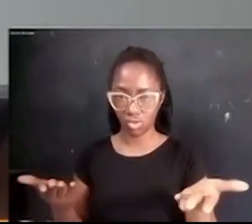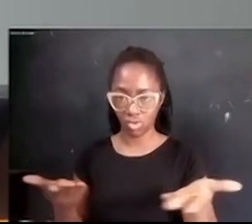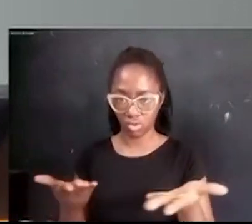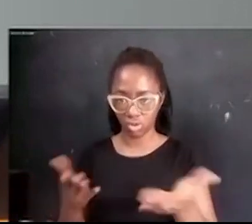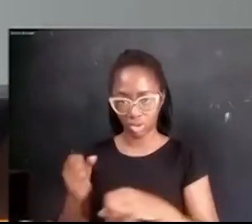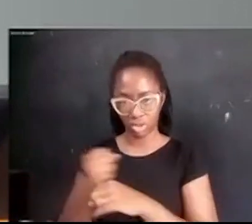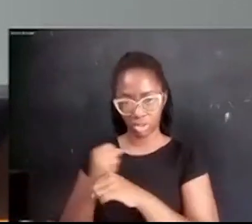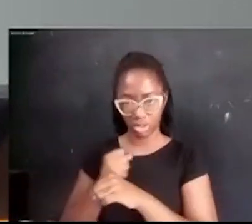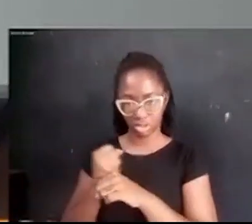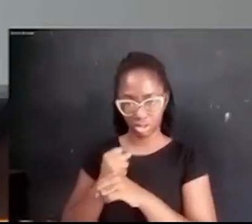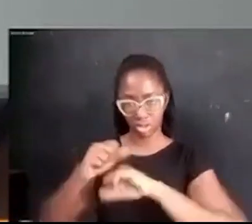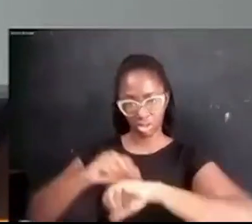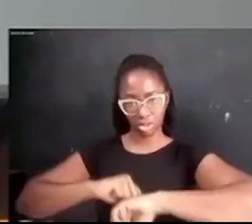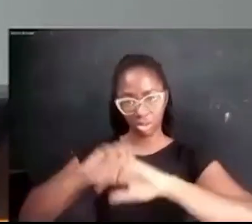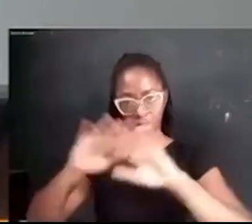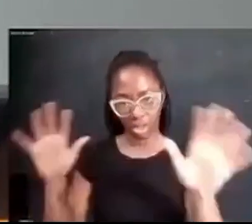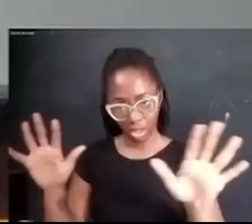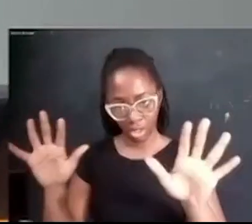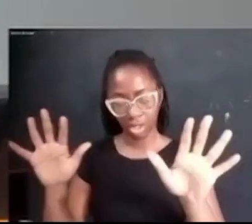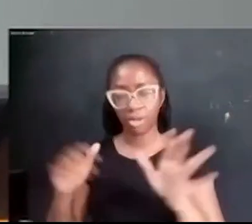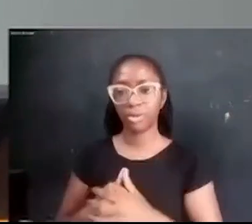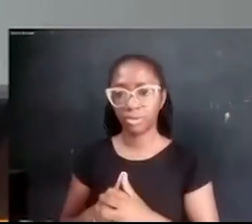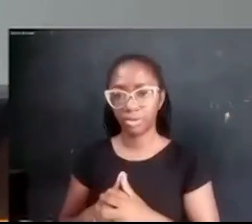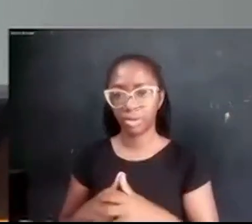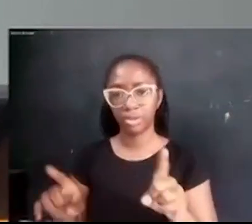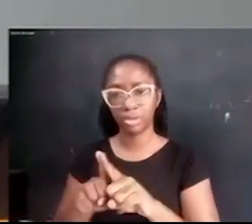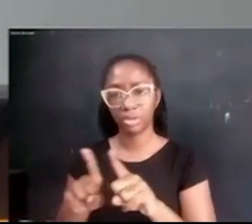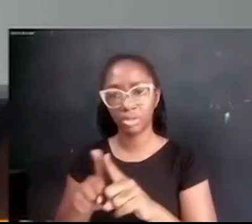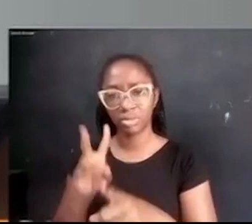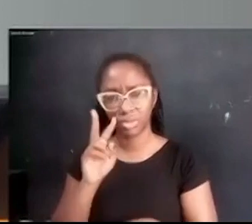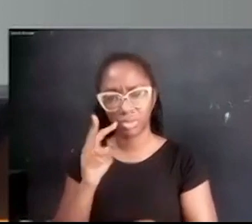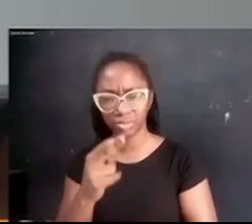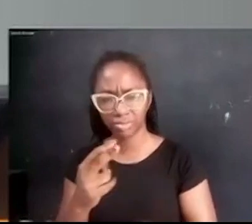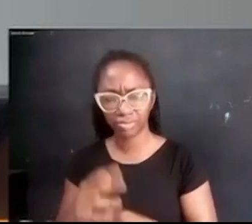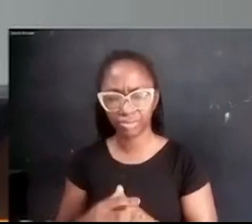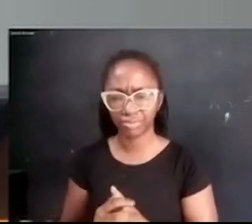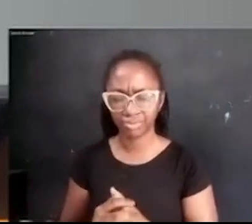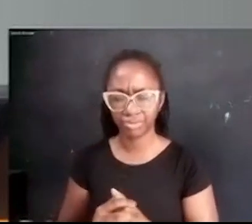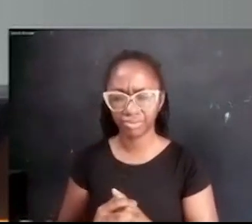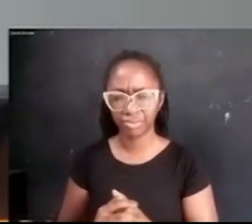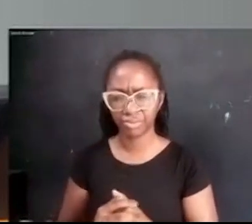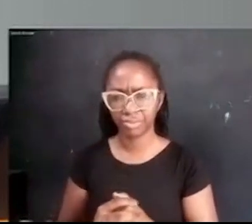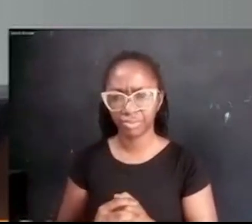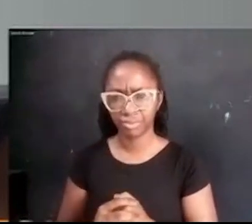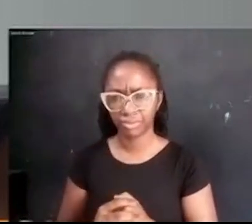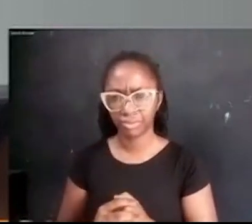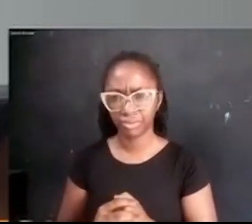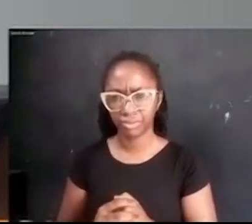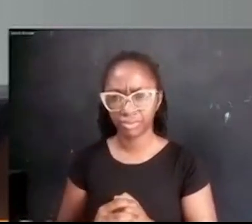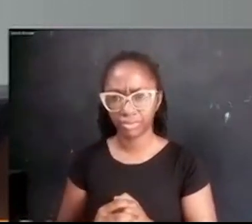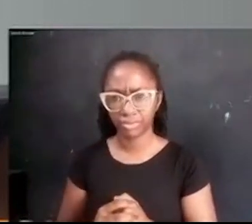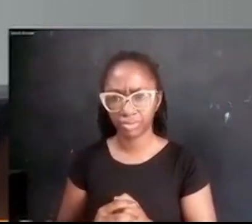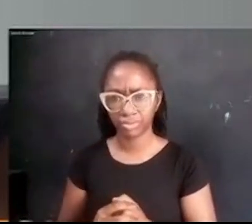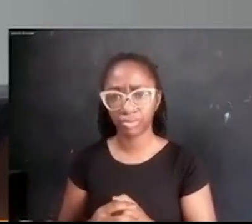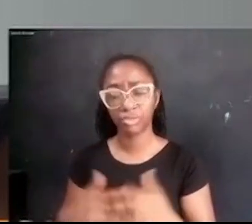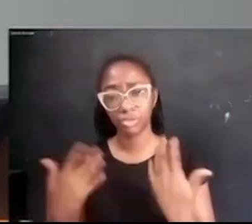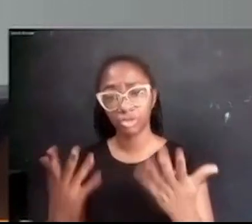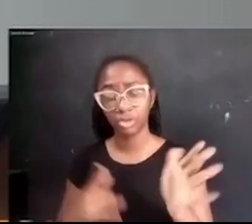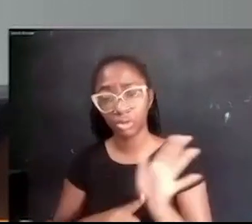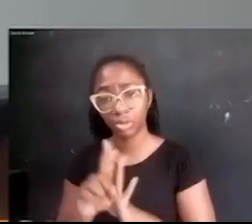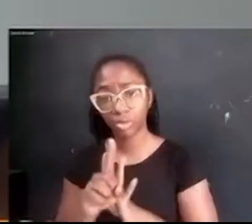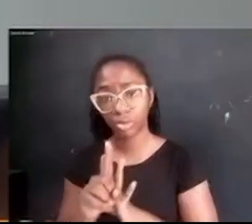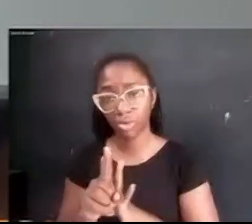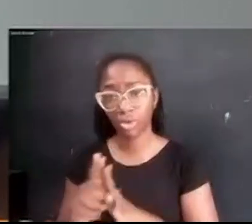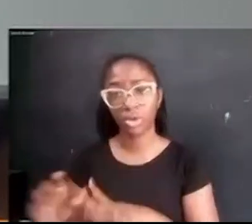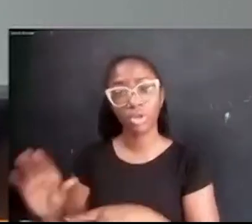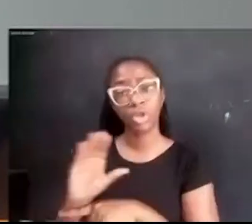manera clara, bajo la Quinta República. La, Se puede preguntar si la Constitución de la